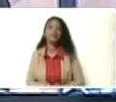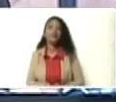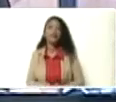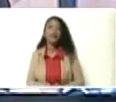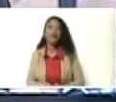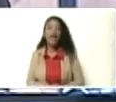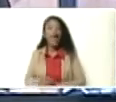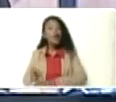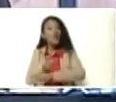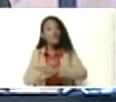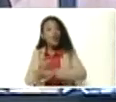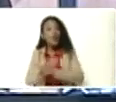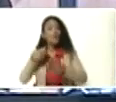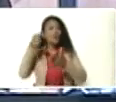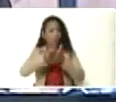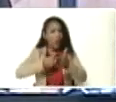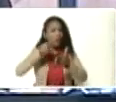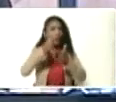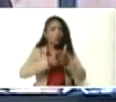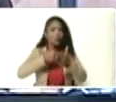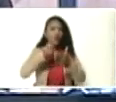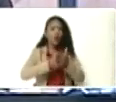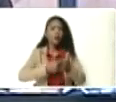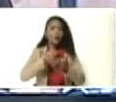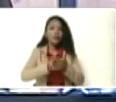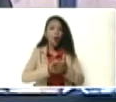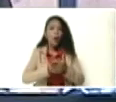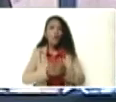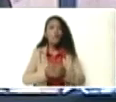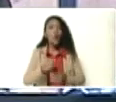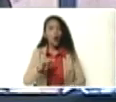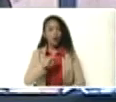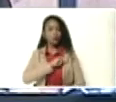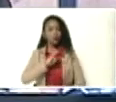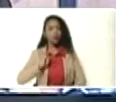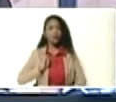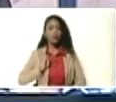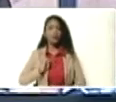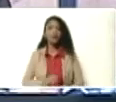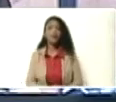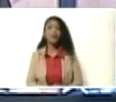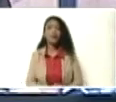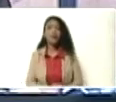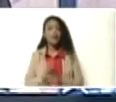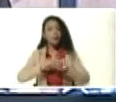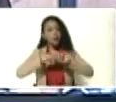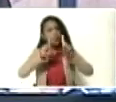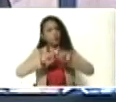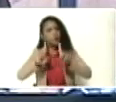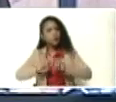Es el gobierno de la lucha por la identidad diversa